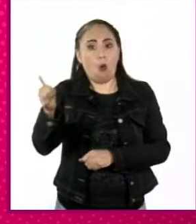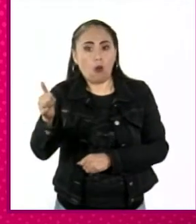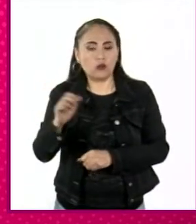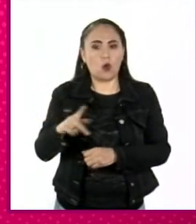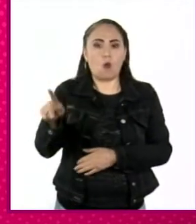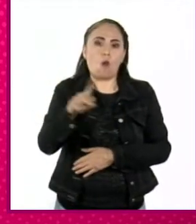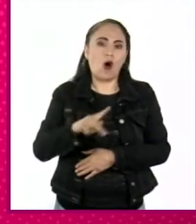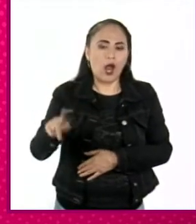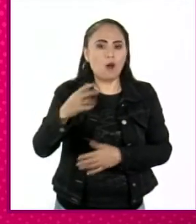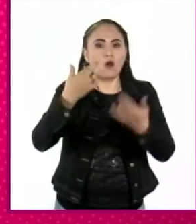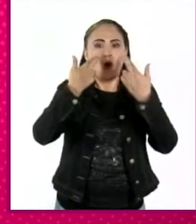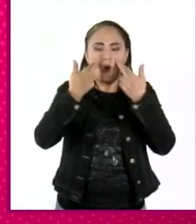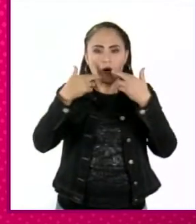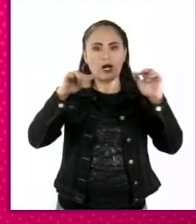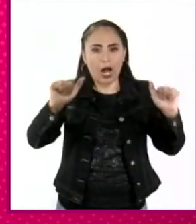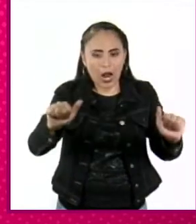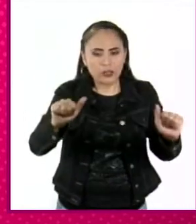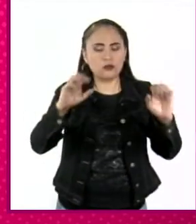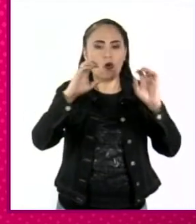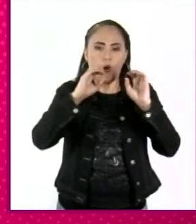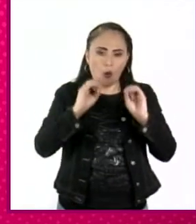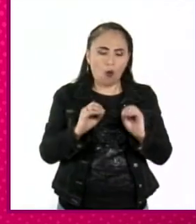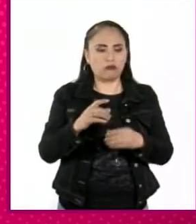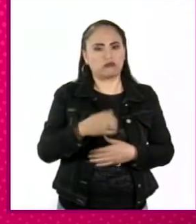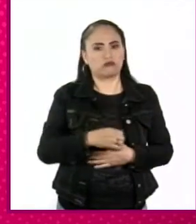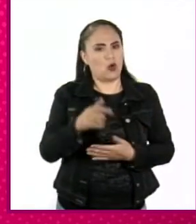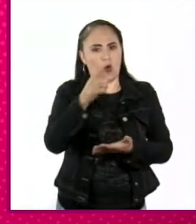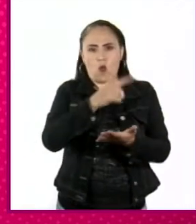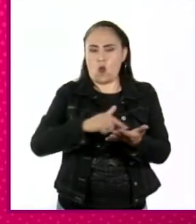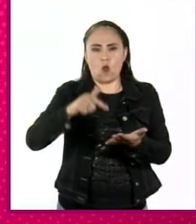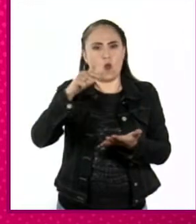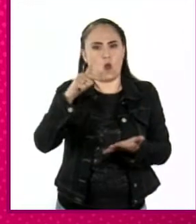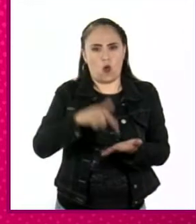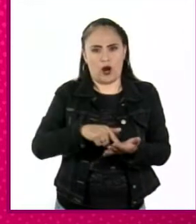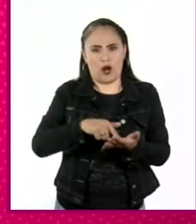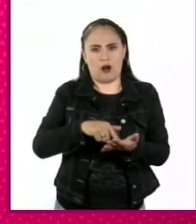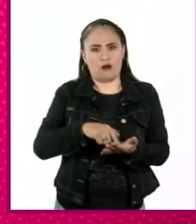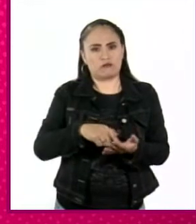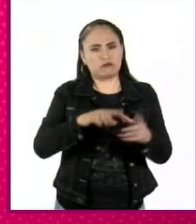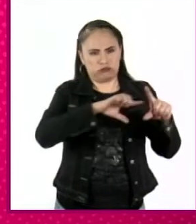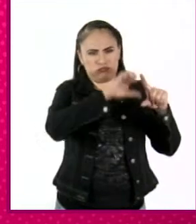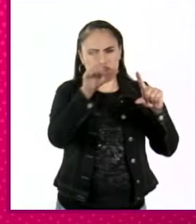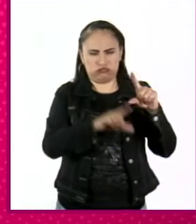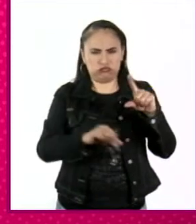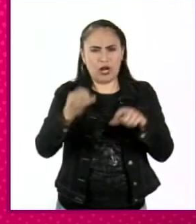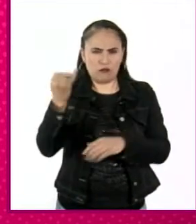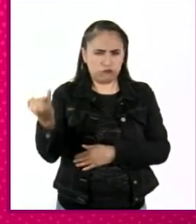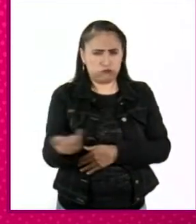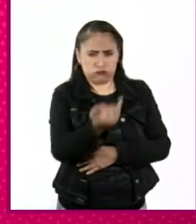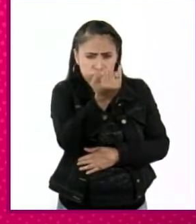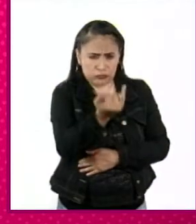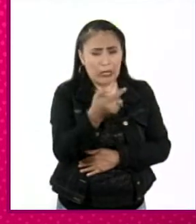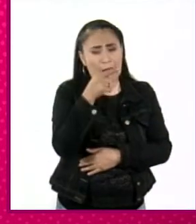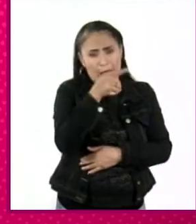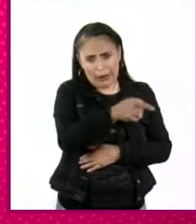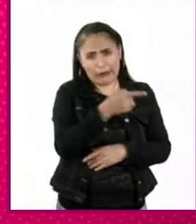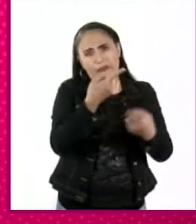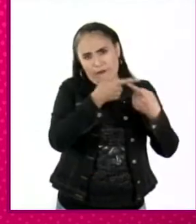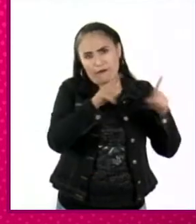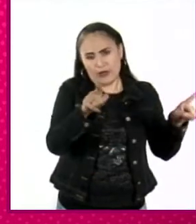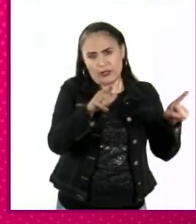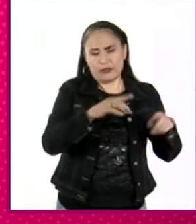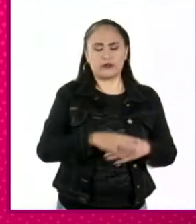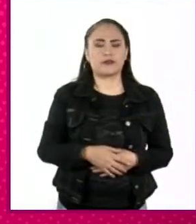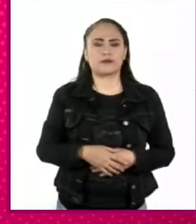una ranchería, en alguna parte de la República Mexicana, era muy importante. Lo que